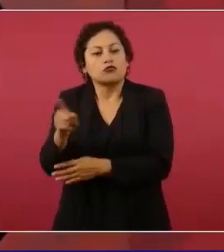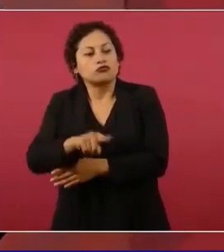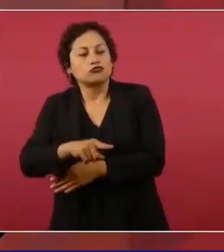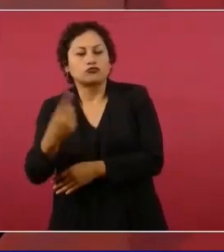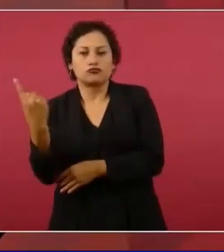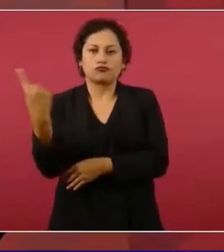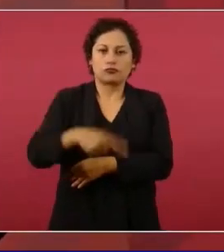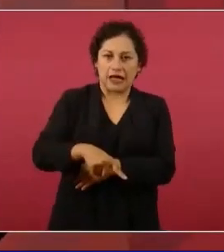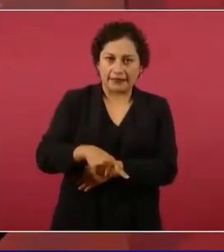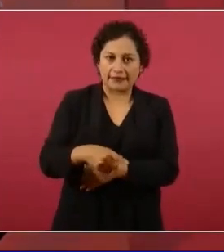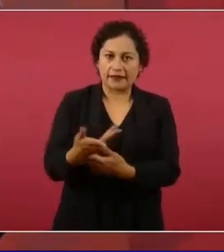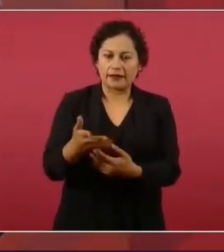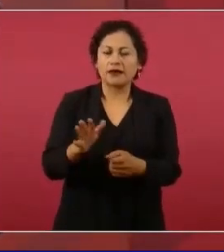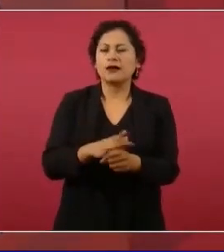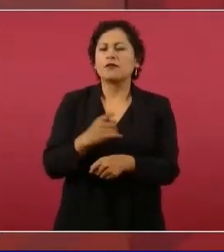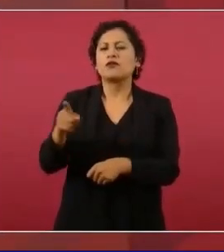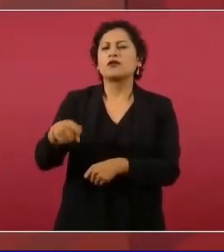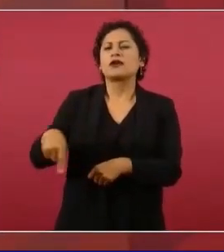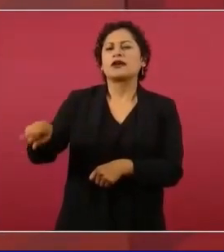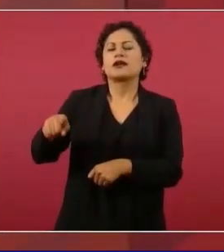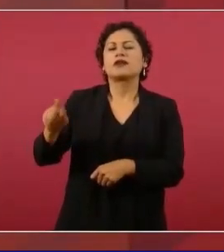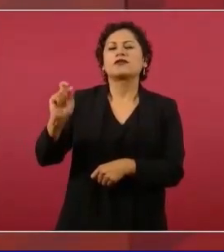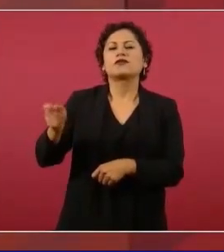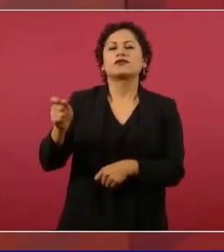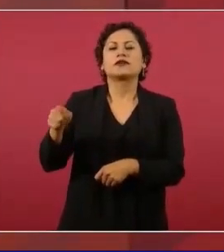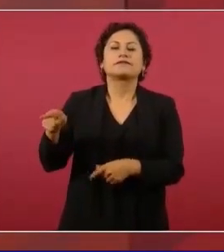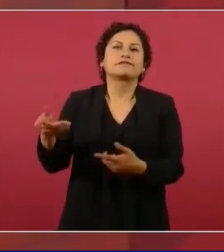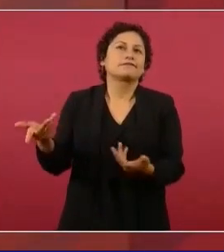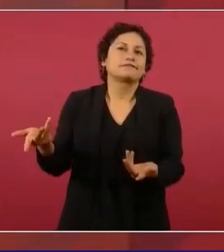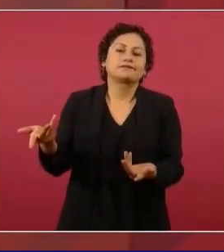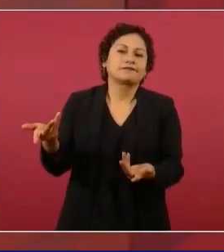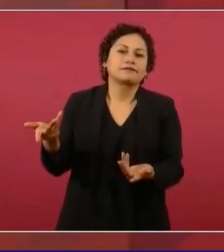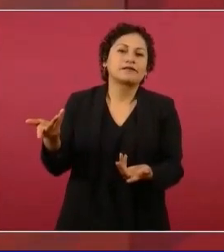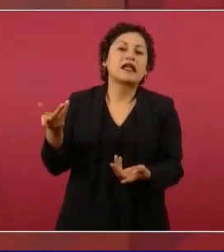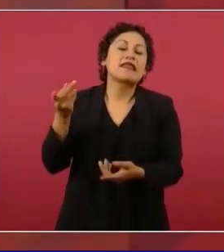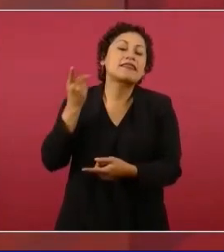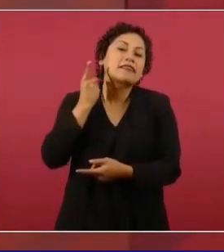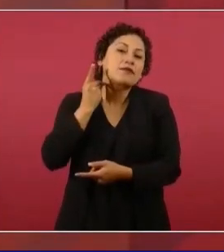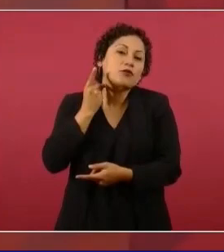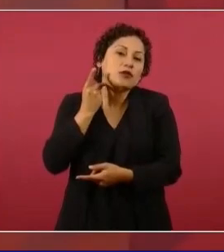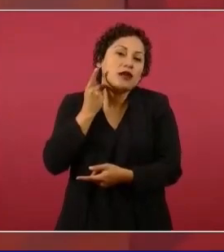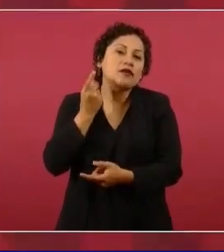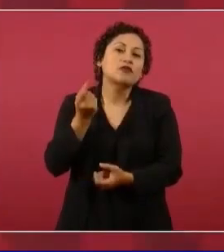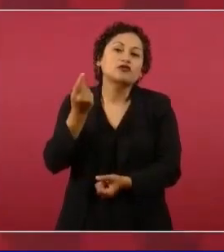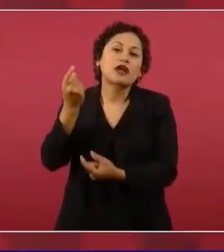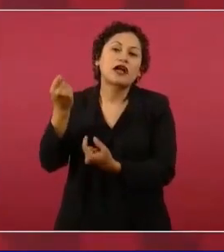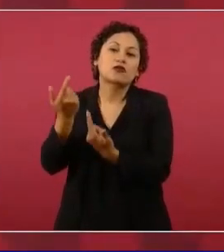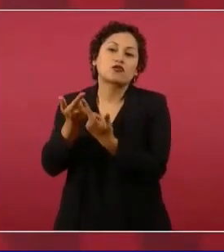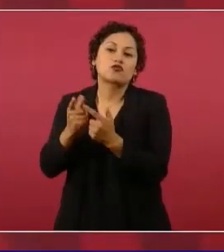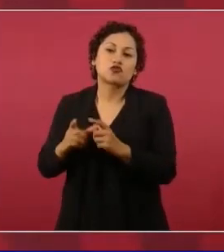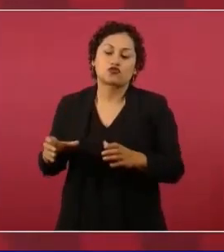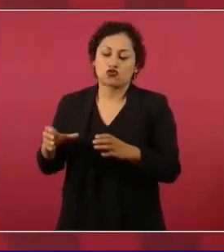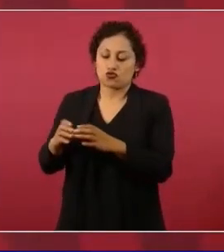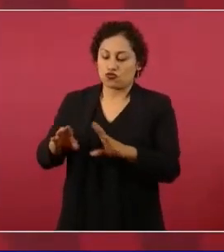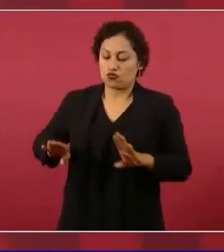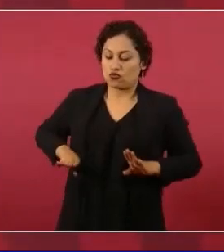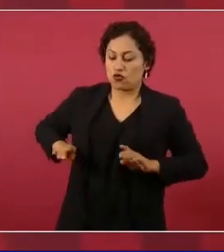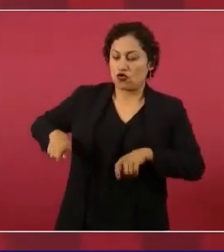forma, hay legisladores del bloque conservador que vienen de